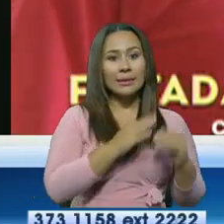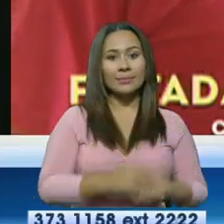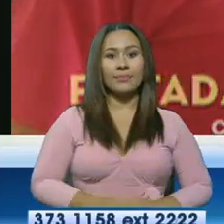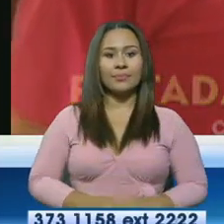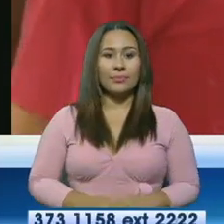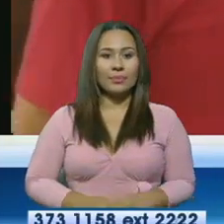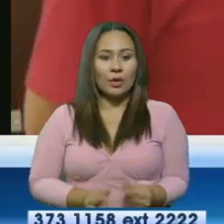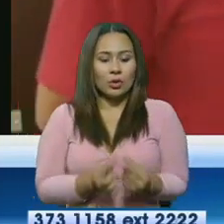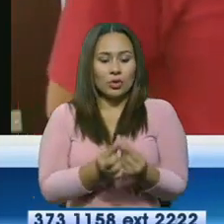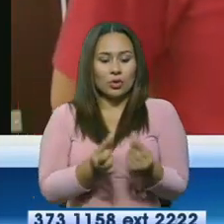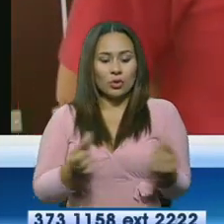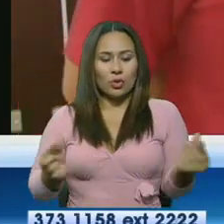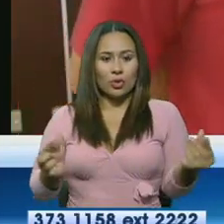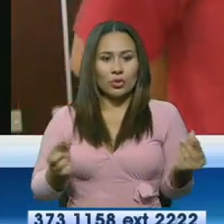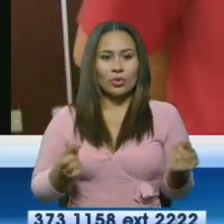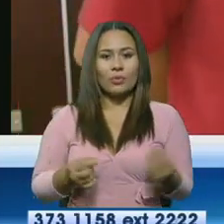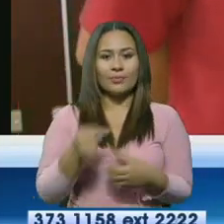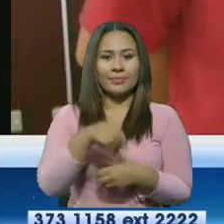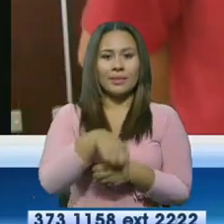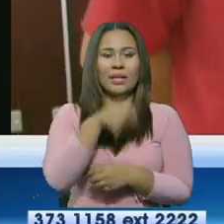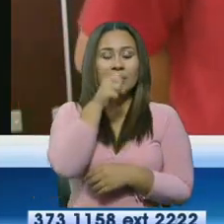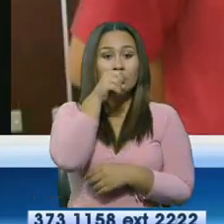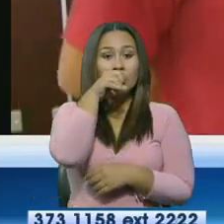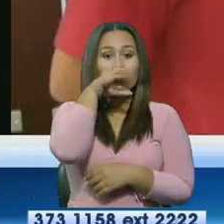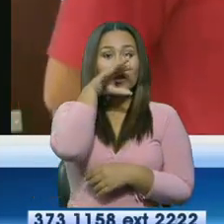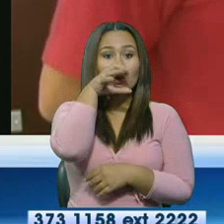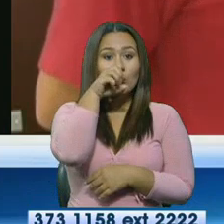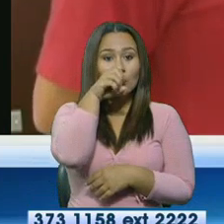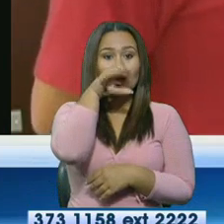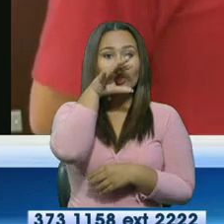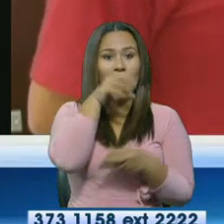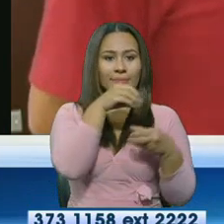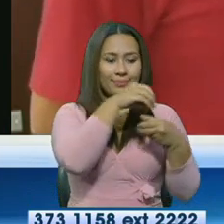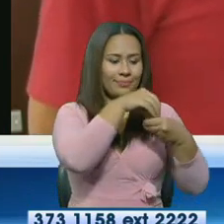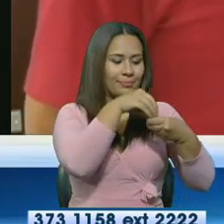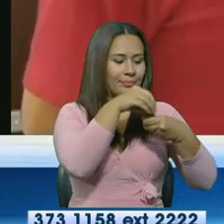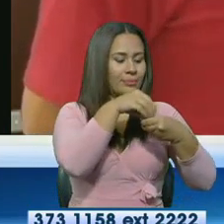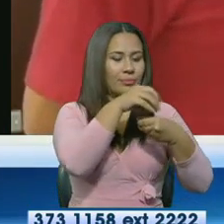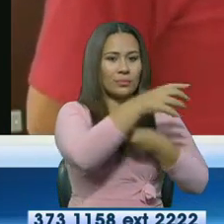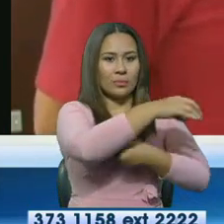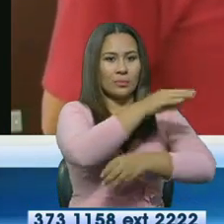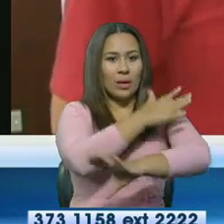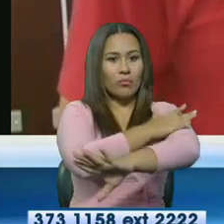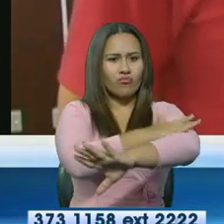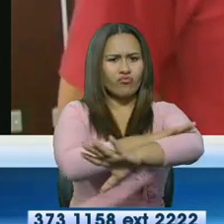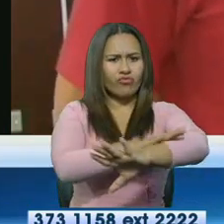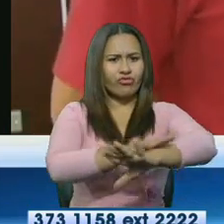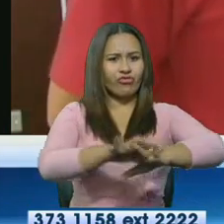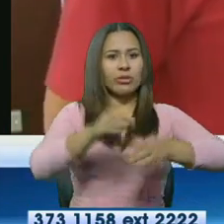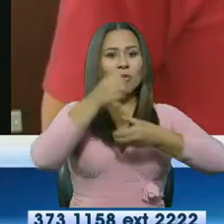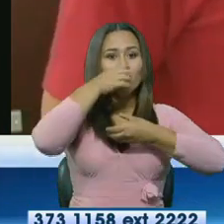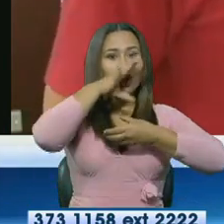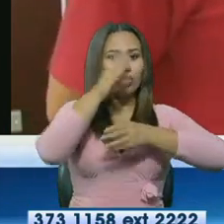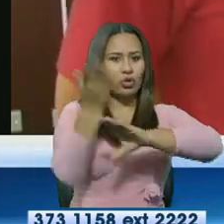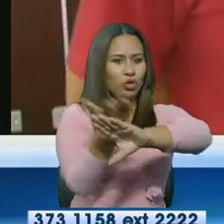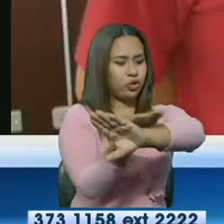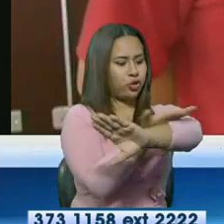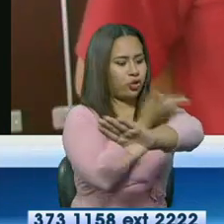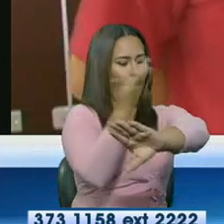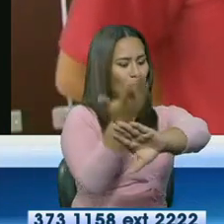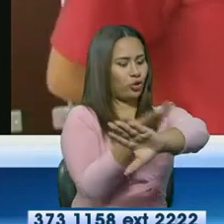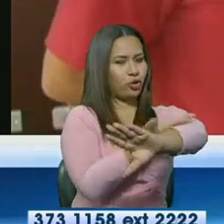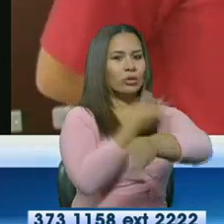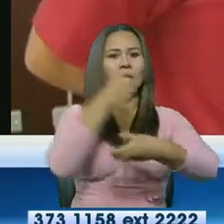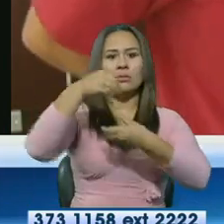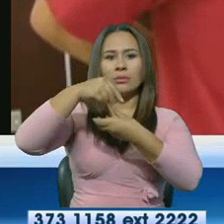choricito es a base de la carne de cerdo, en especial de las partes del lomo. Se lo prepara aquí en casa con